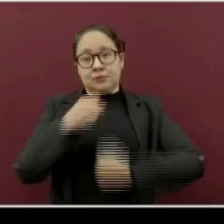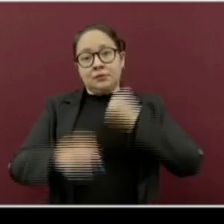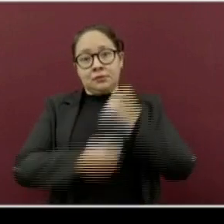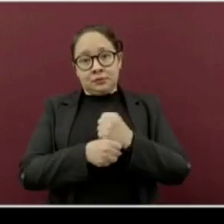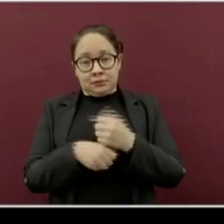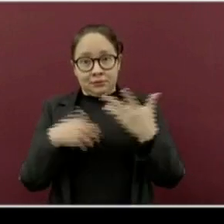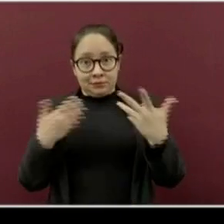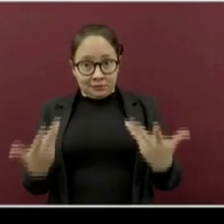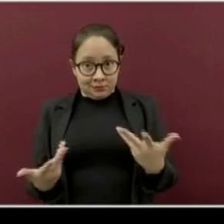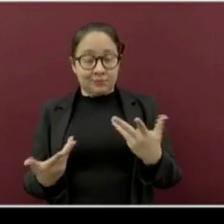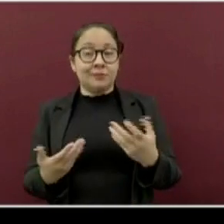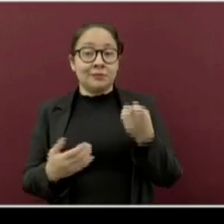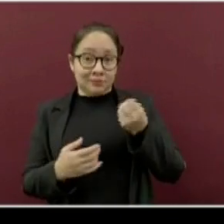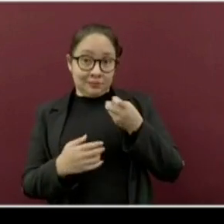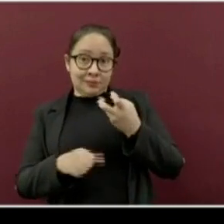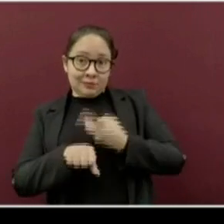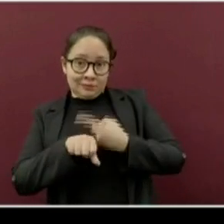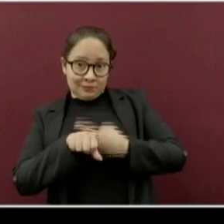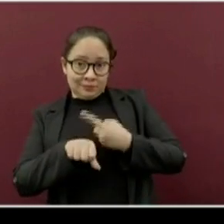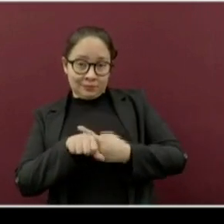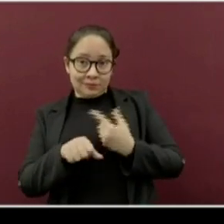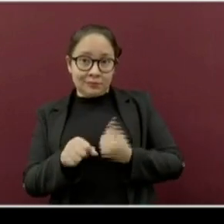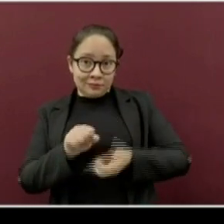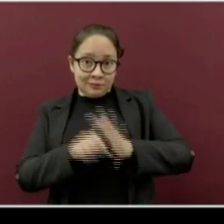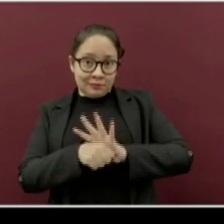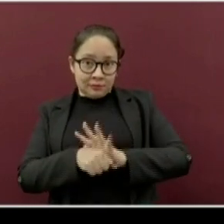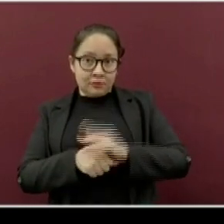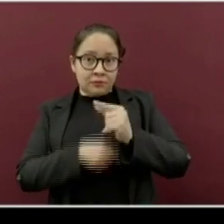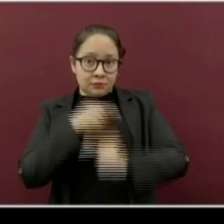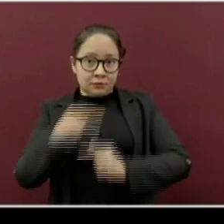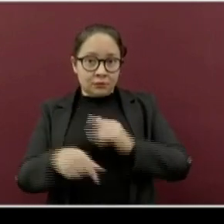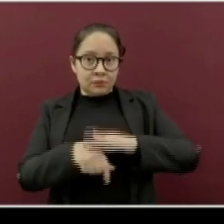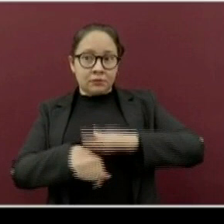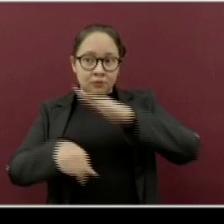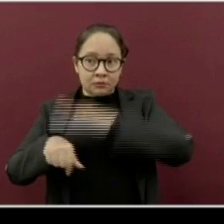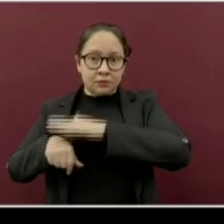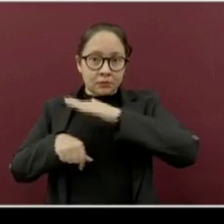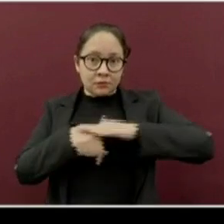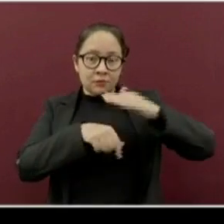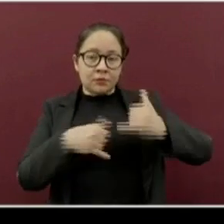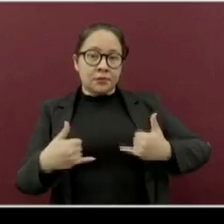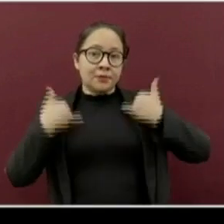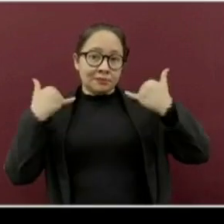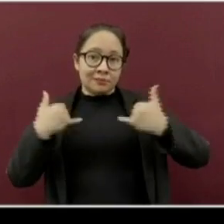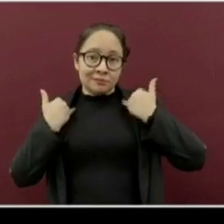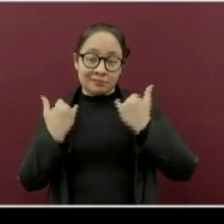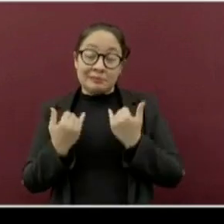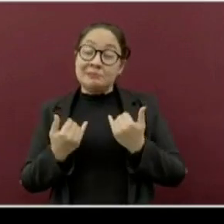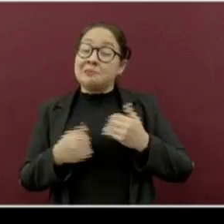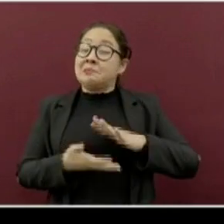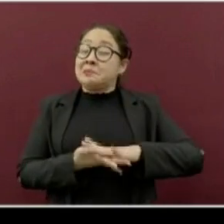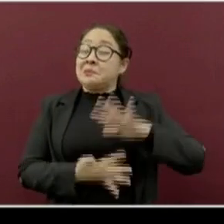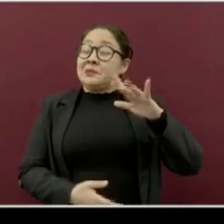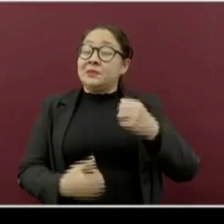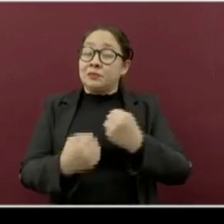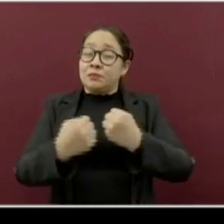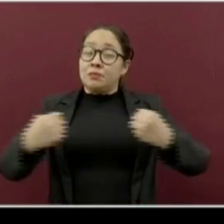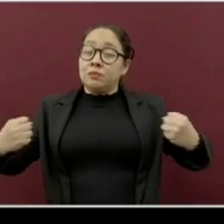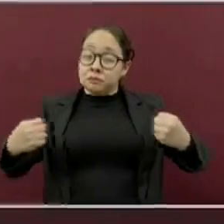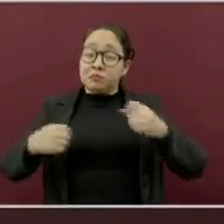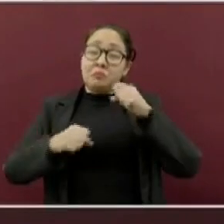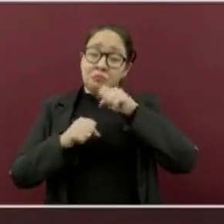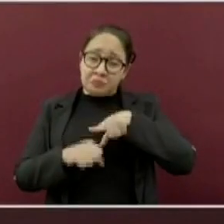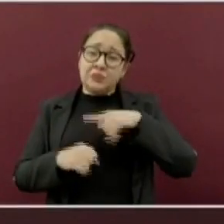de padecimientos se presentan cada vez más en adultos jóvenes, sobre todo la obesidad, incluso en niños y